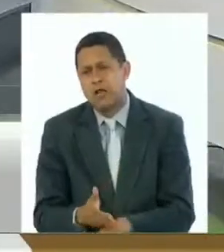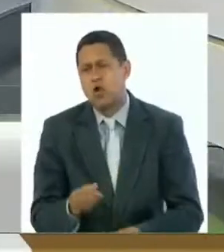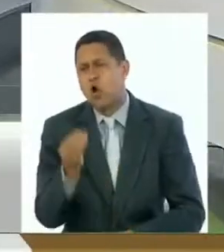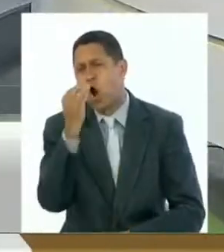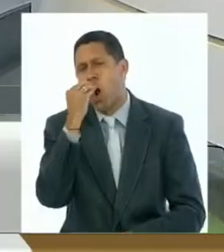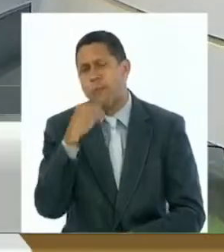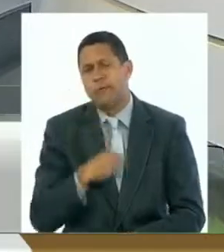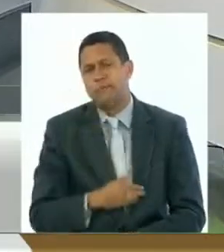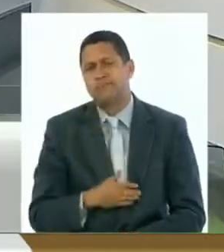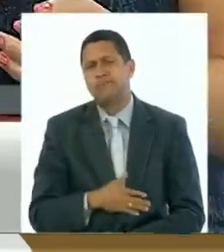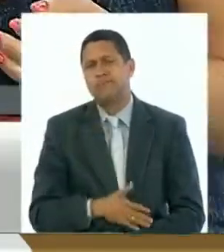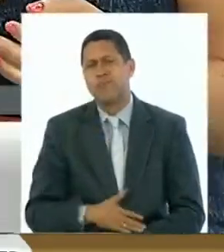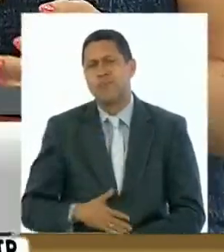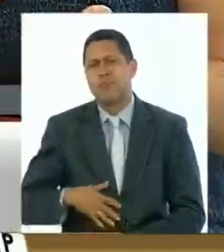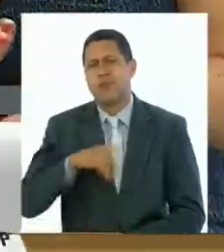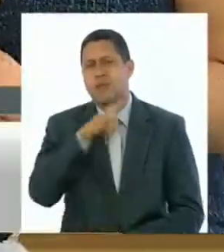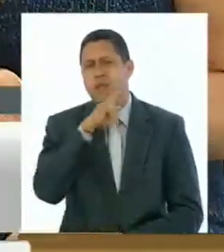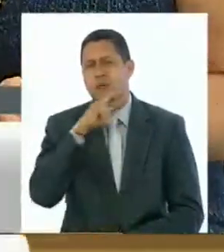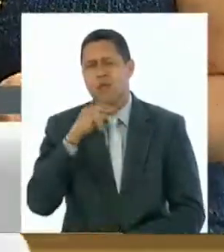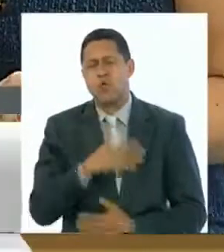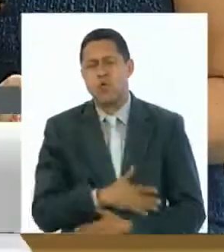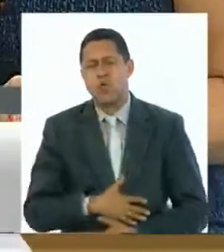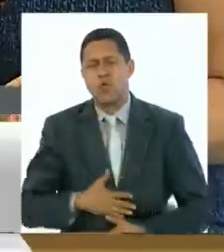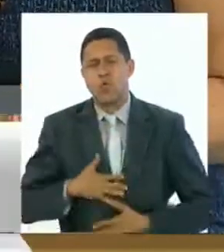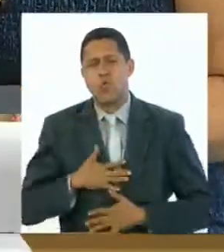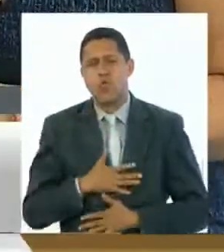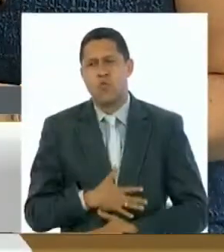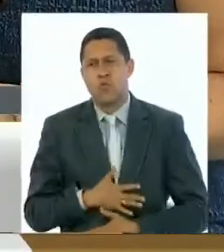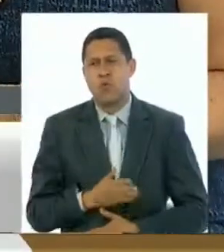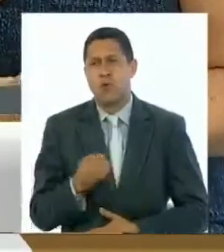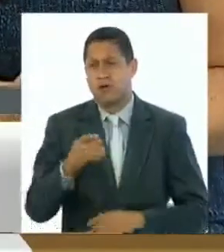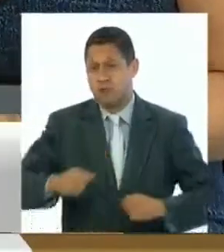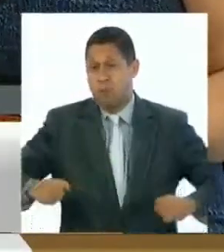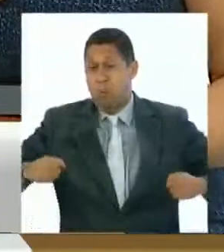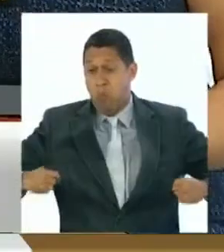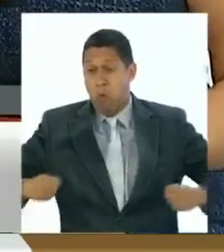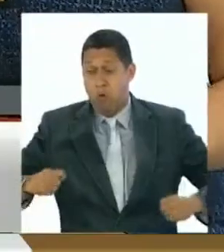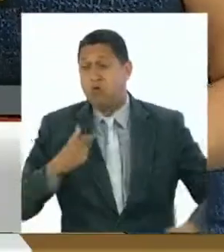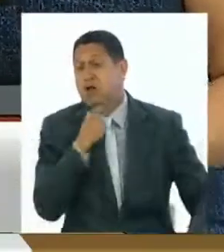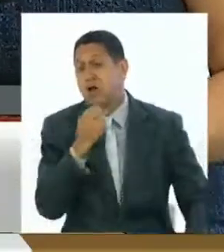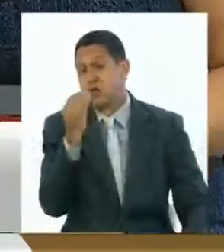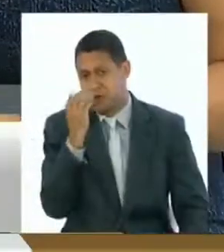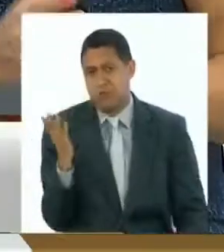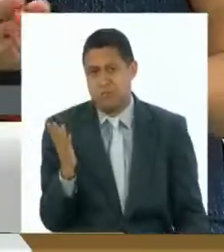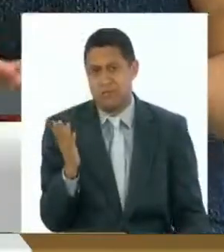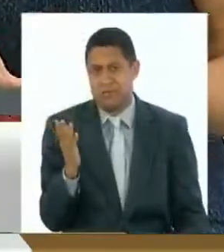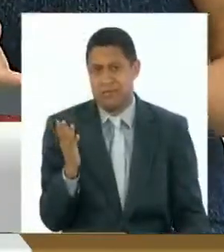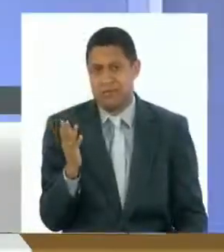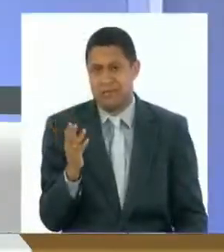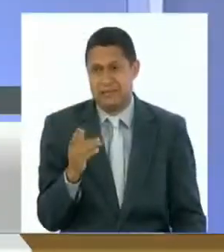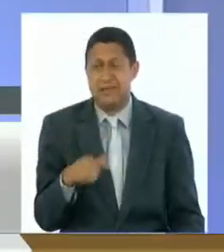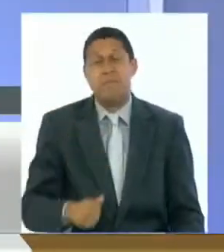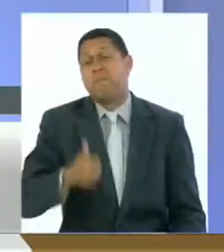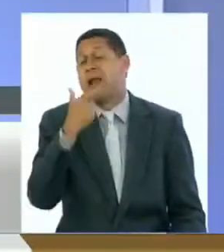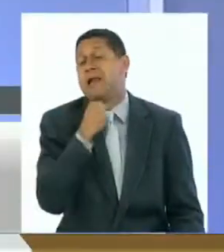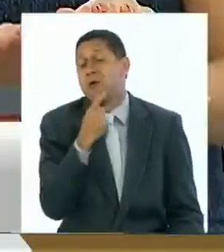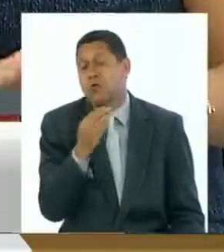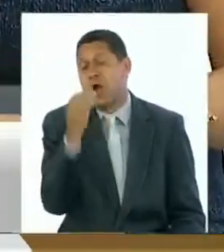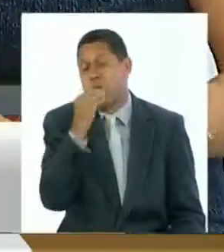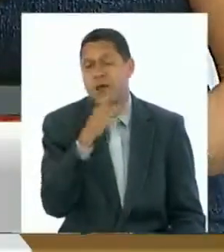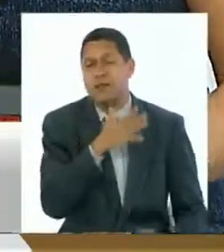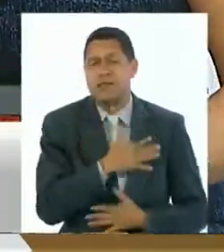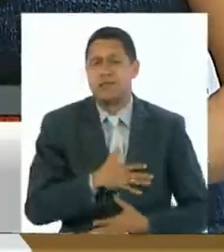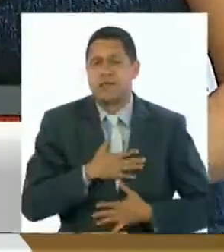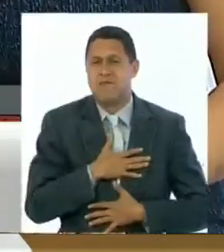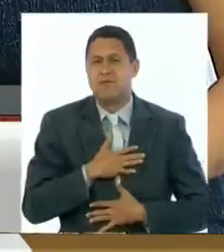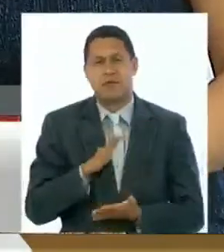satisfechos y disfrutar lo que están comiendo, porque todo paciente con exceso de peso le gusta comer. Entonces, si es lo que más nos gusta, vamos a disfrutarlo